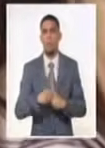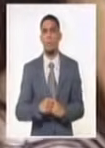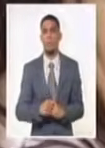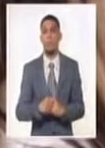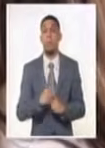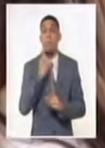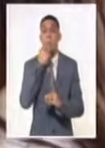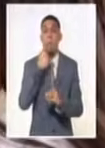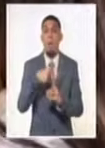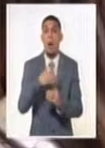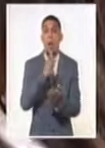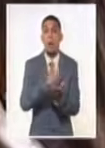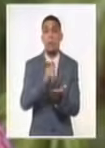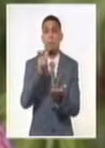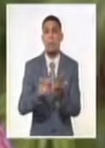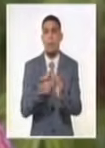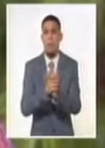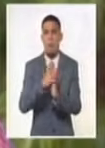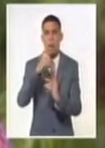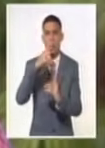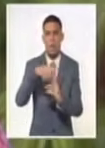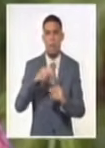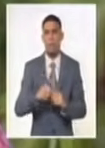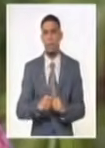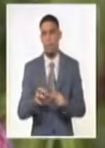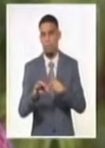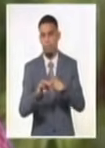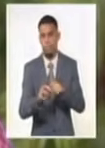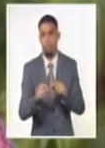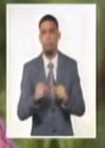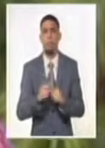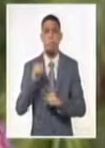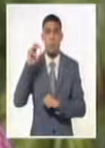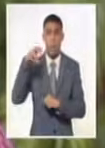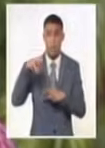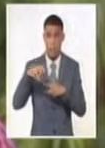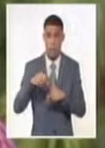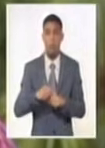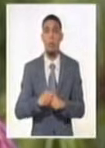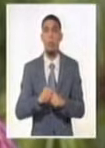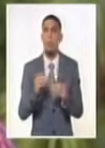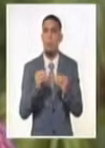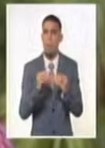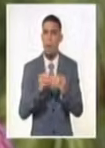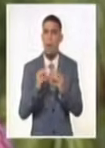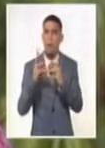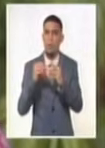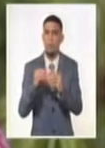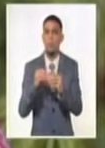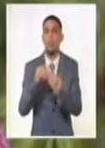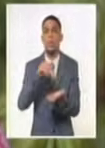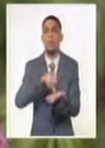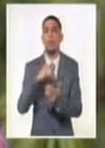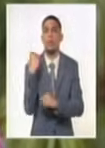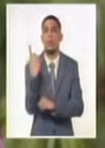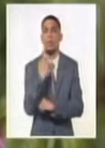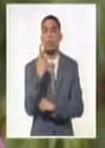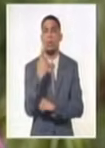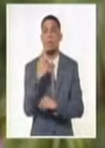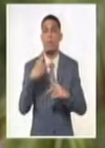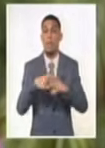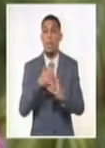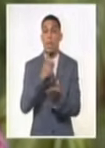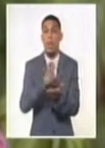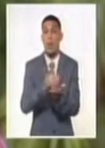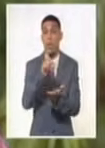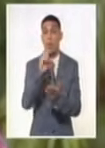Juventud, de Matanza, de Pinar del Río y de otros territorios que forman parte de la matrícula de los centros nacionales y de las escuelas nacionales y han llegado hasta acá